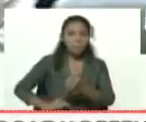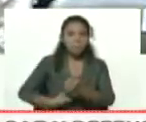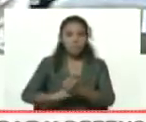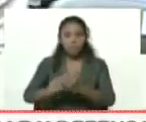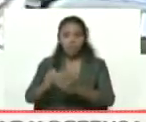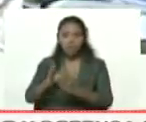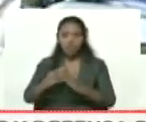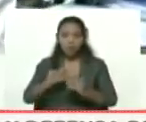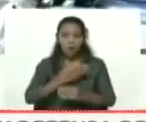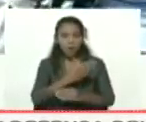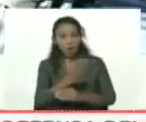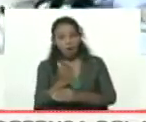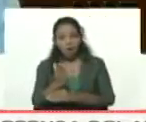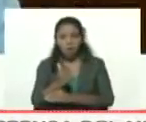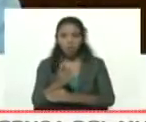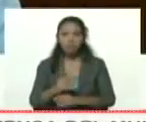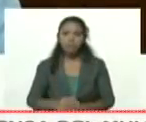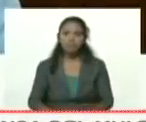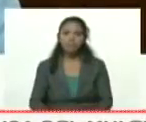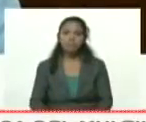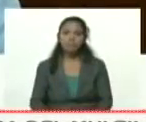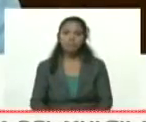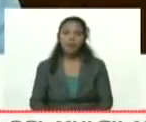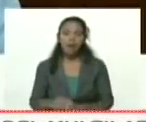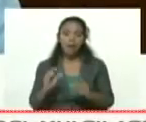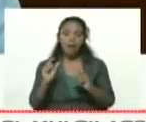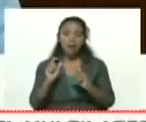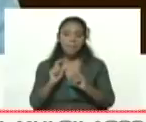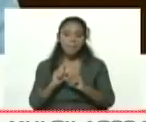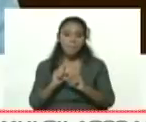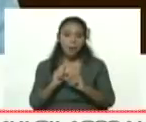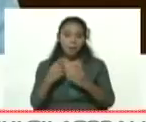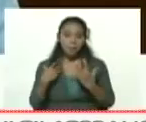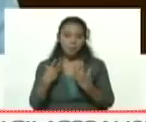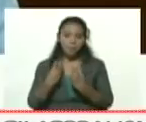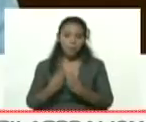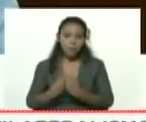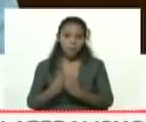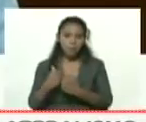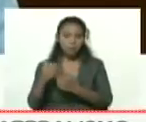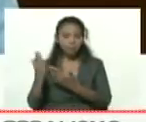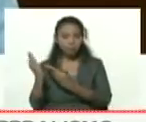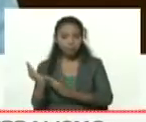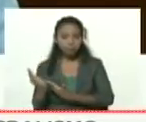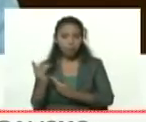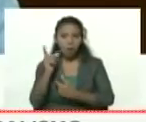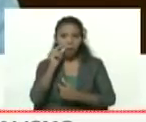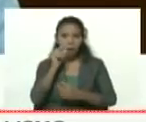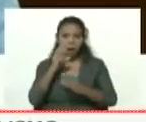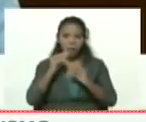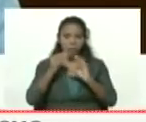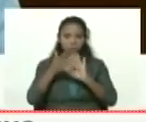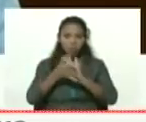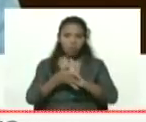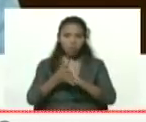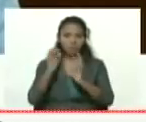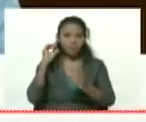Tiene la palabra el compañero Nigel Barroyeta. de Anzoátegui.